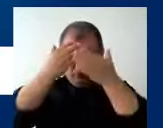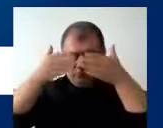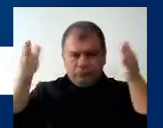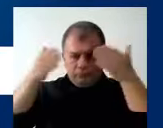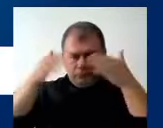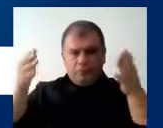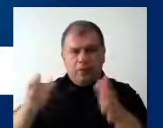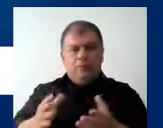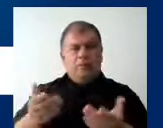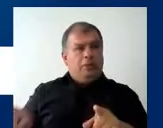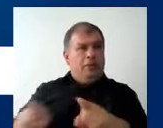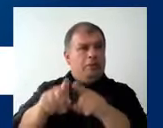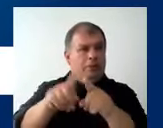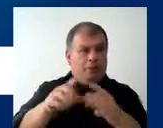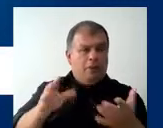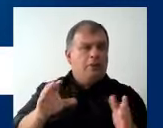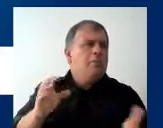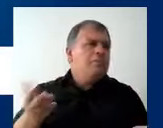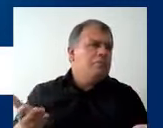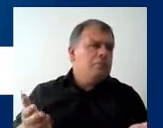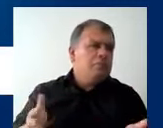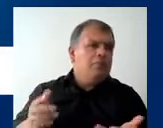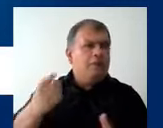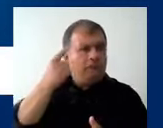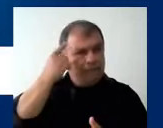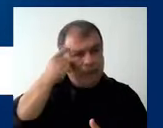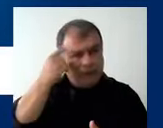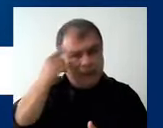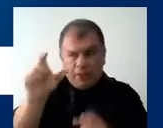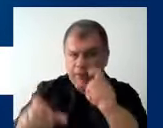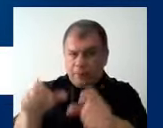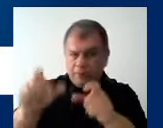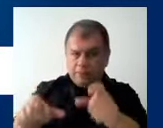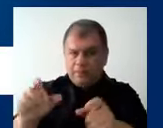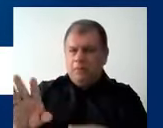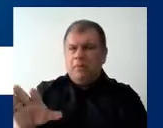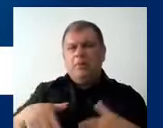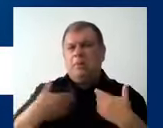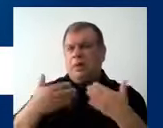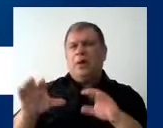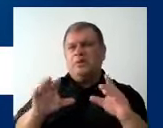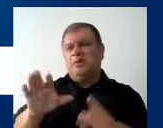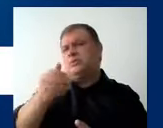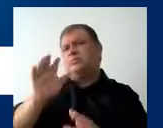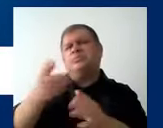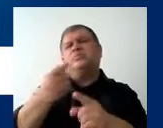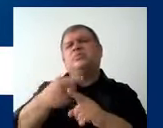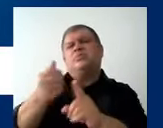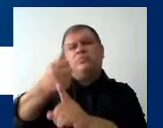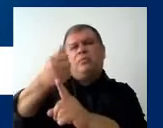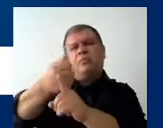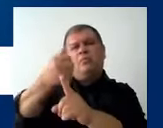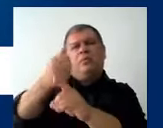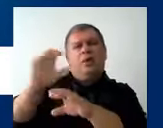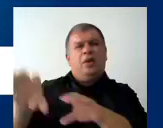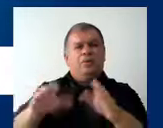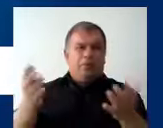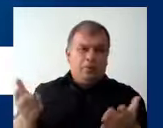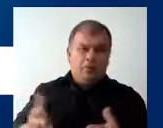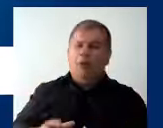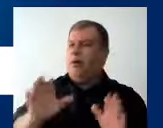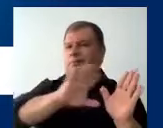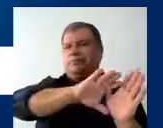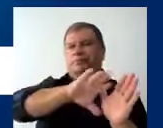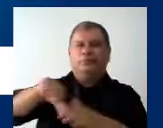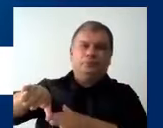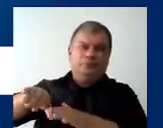prejuicios pasan incluso por considerar que estas personas no pueden realizar determinadas acciones. Eso hay que